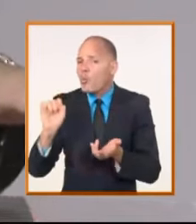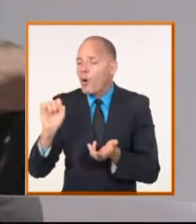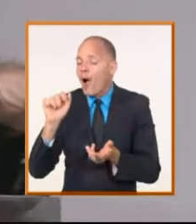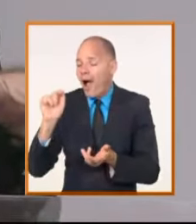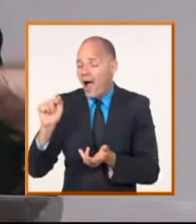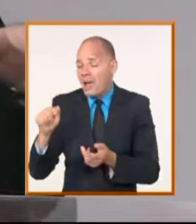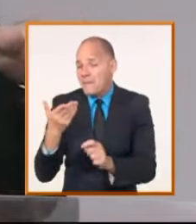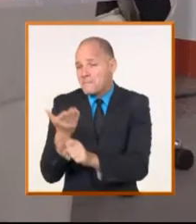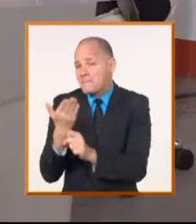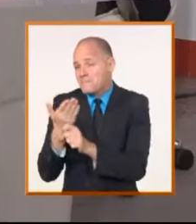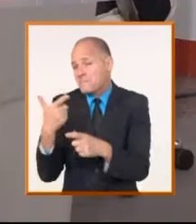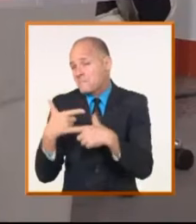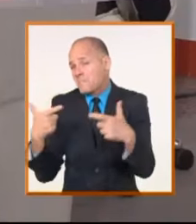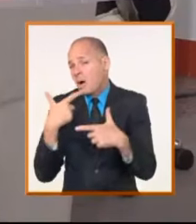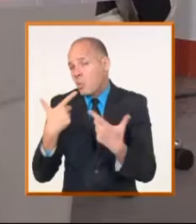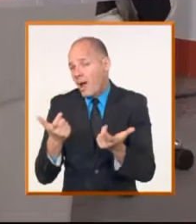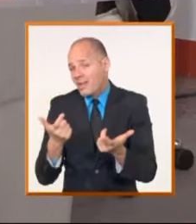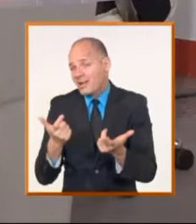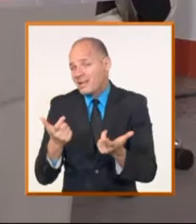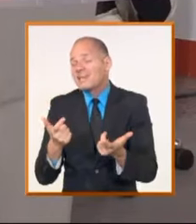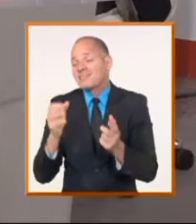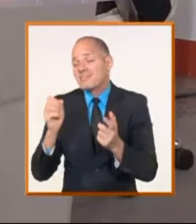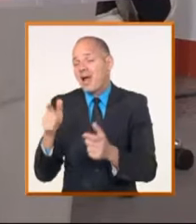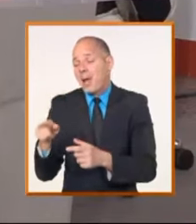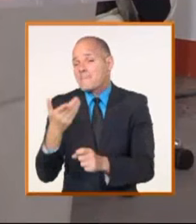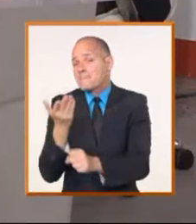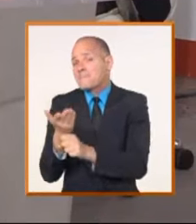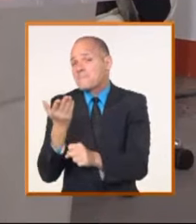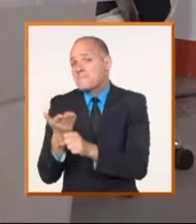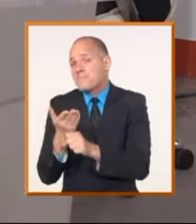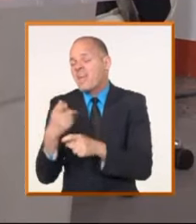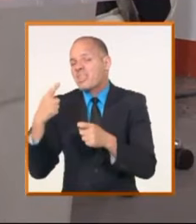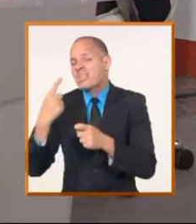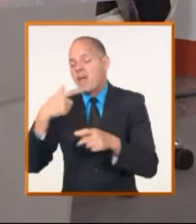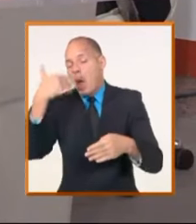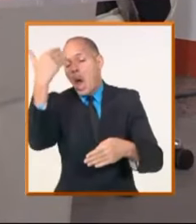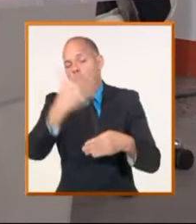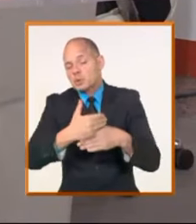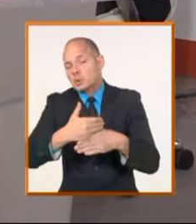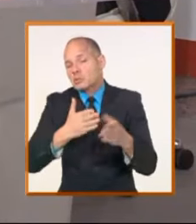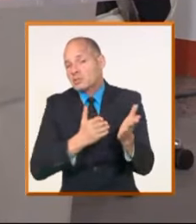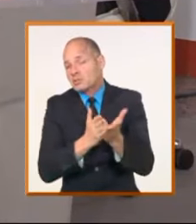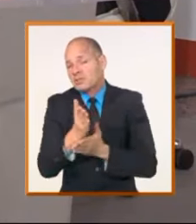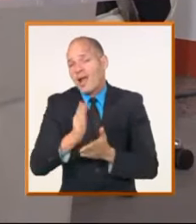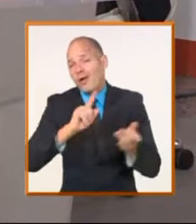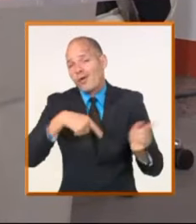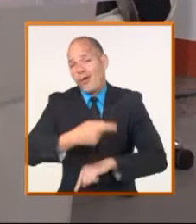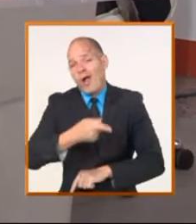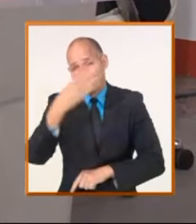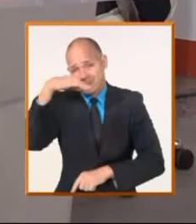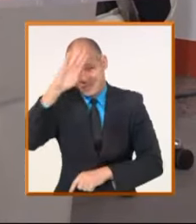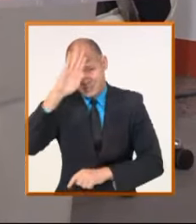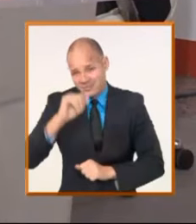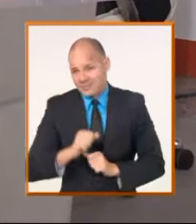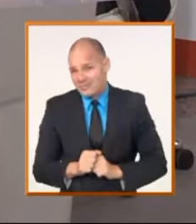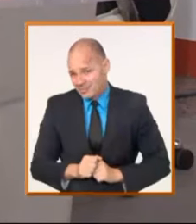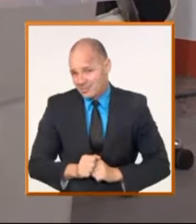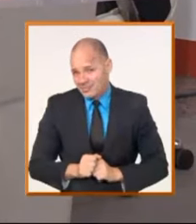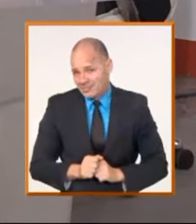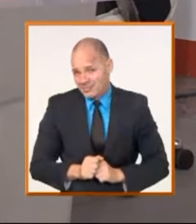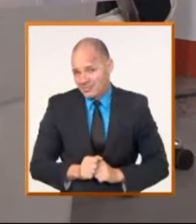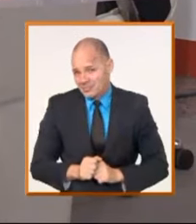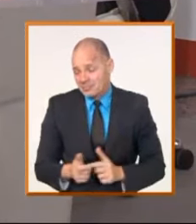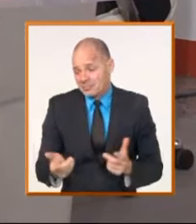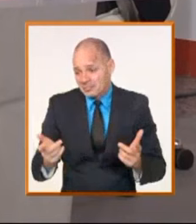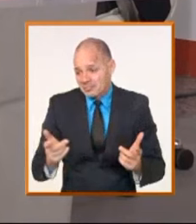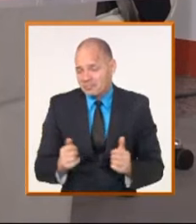ese factor. No olvidemos que el tema Cuba y la proyección hacia Cuba no es solamente resultado de Florida. La proyección hacia Cuba resultaba una combinación de factores, incluyendo